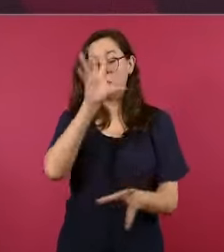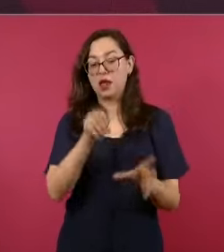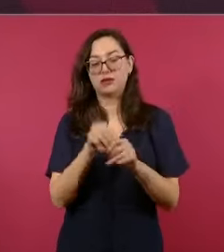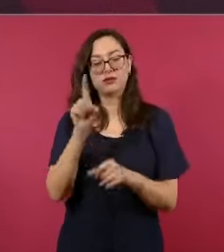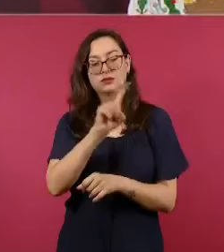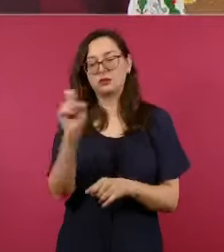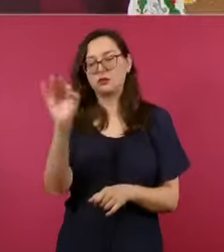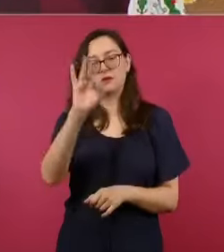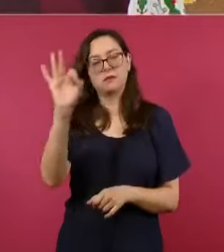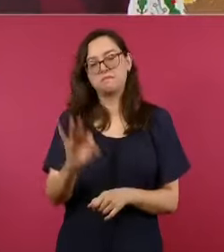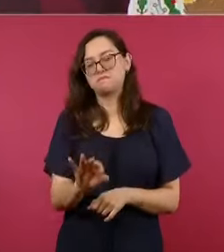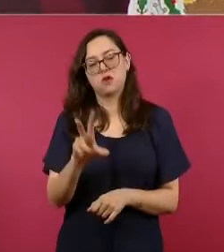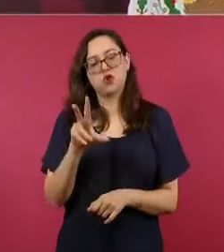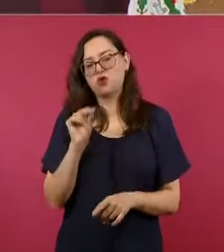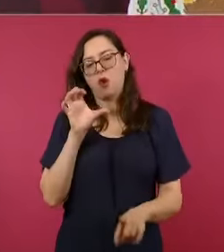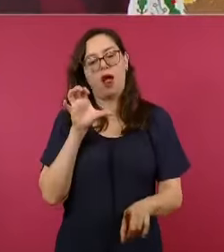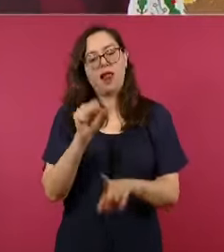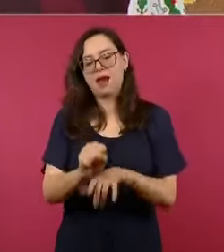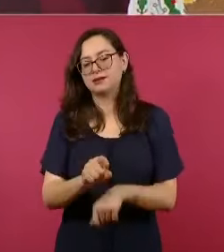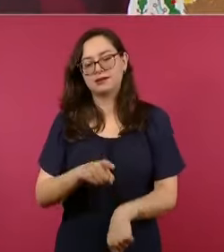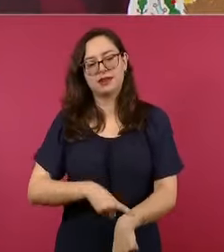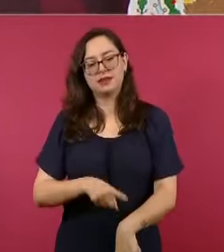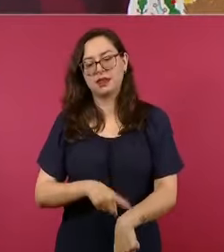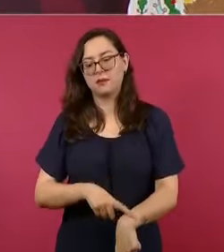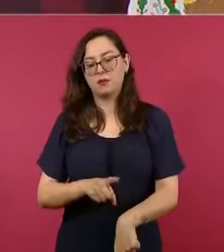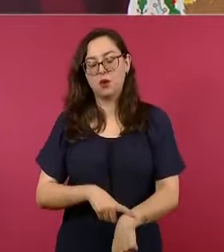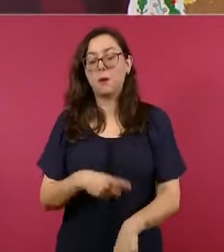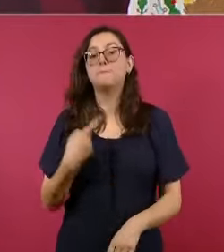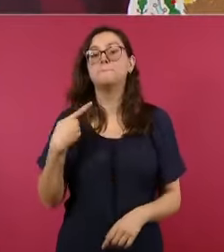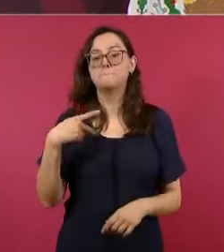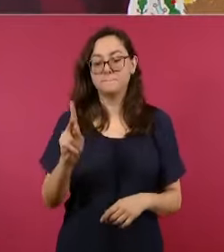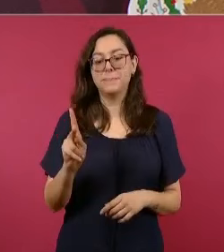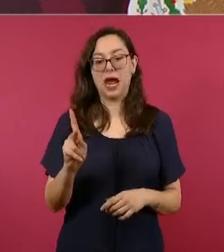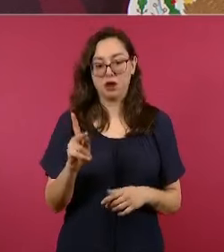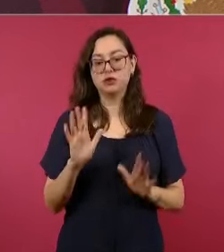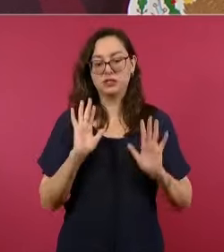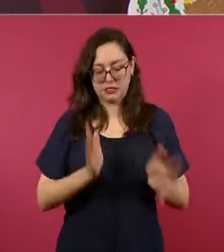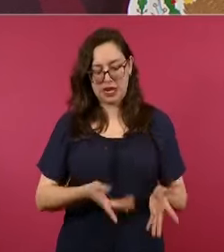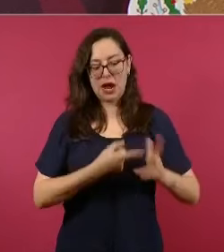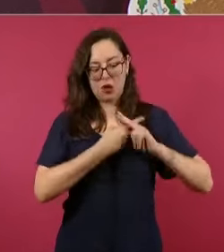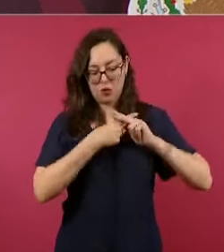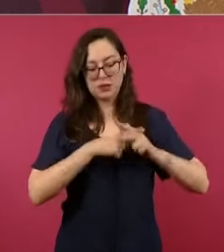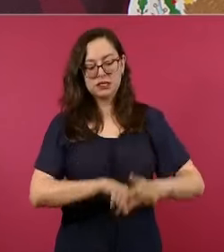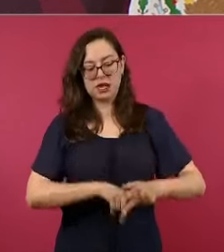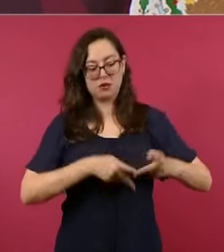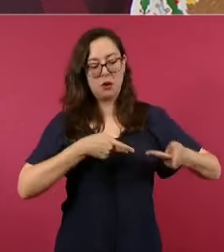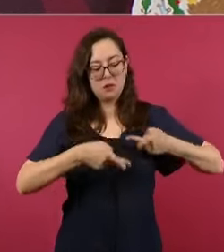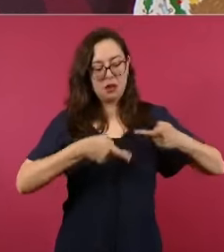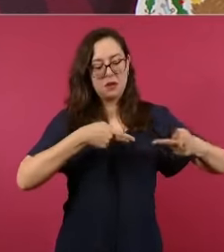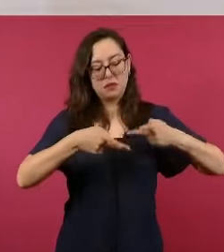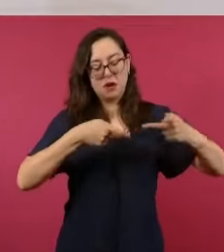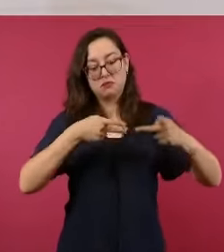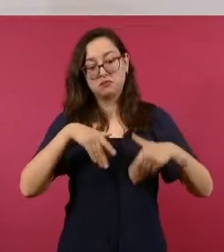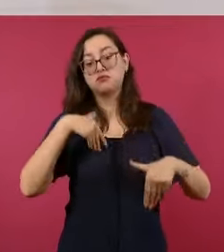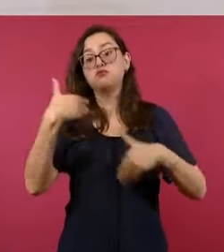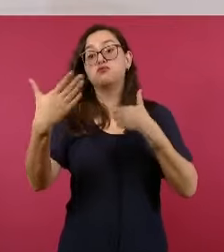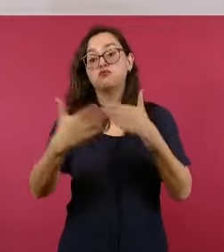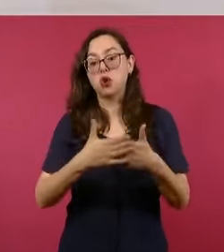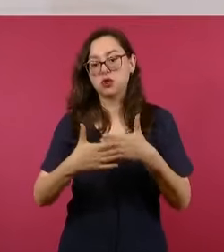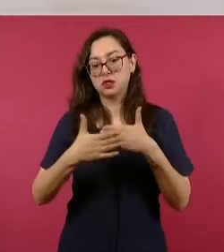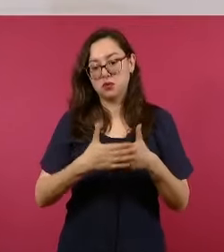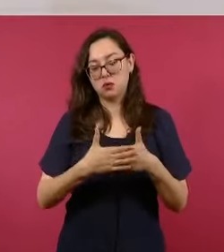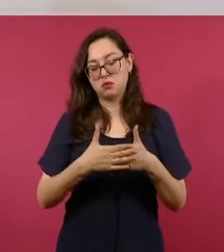pero eso es una asignatura que va a quedar pendiente para seguir